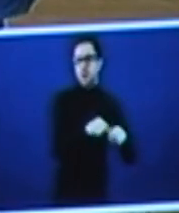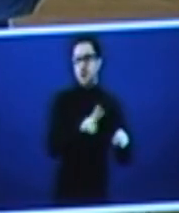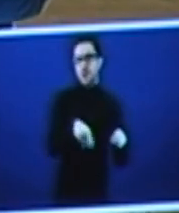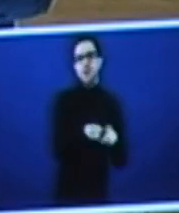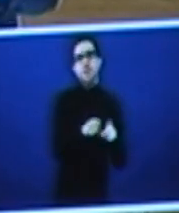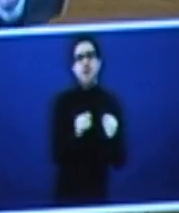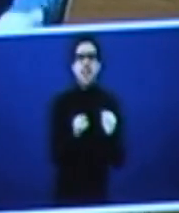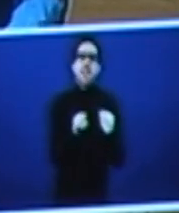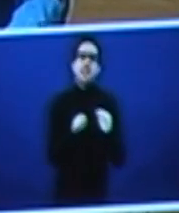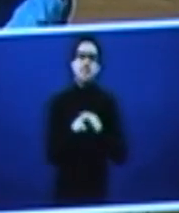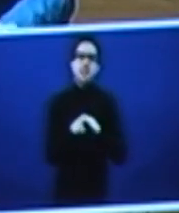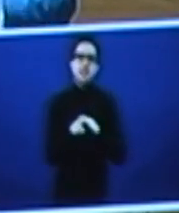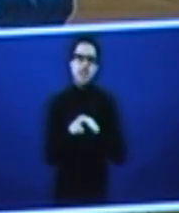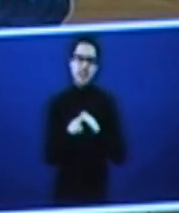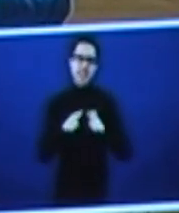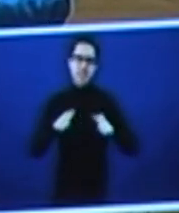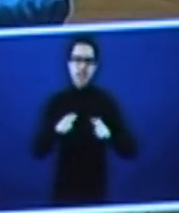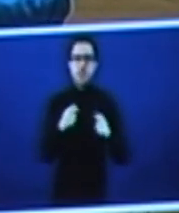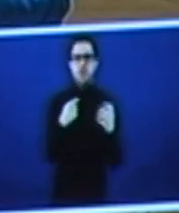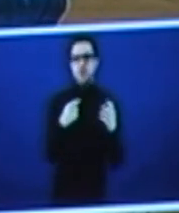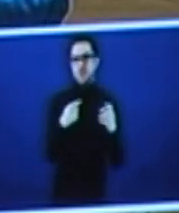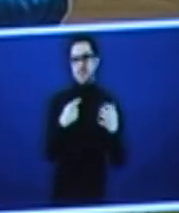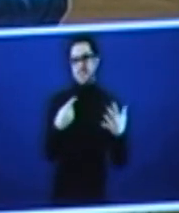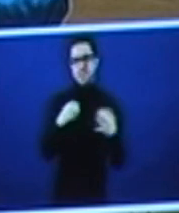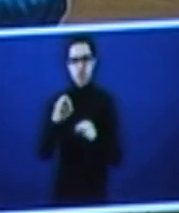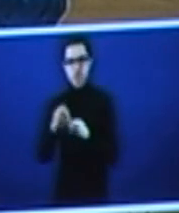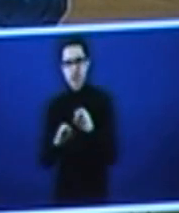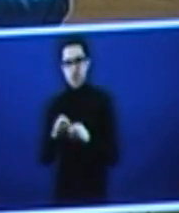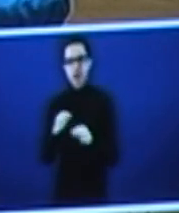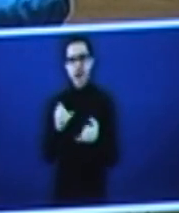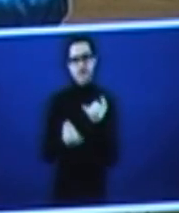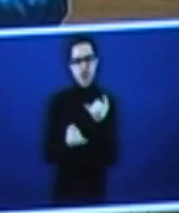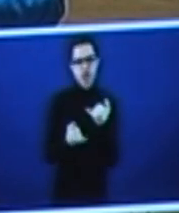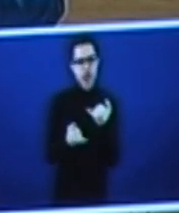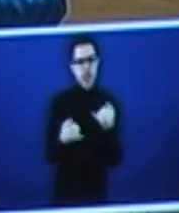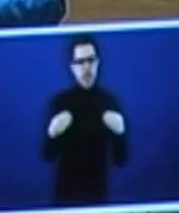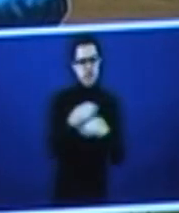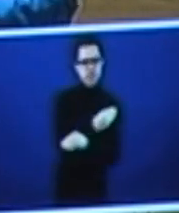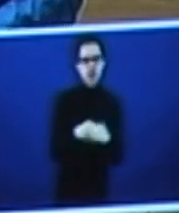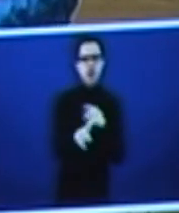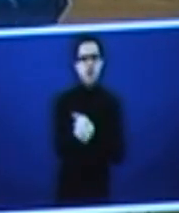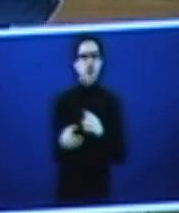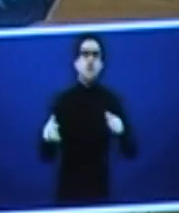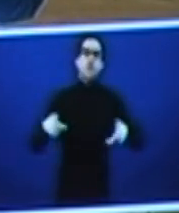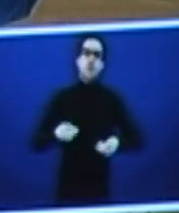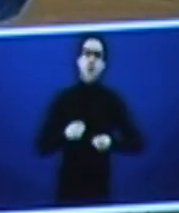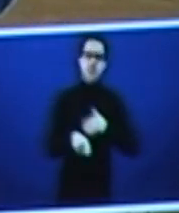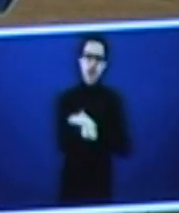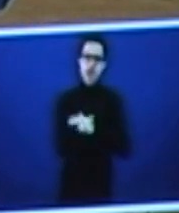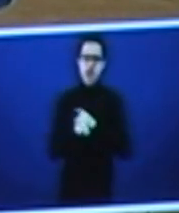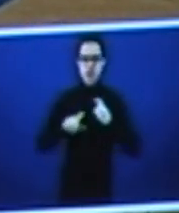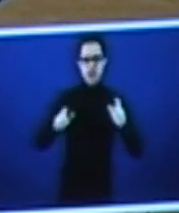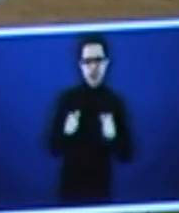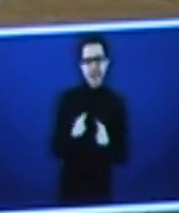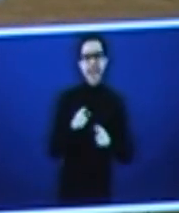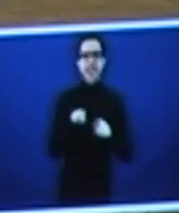resulta que, cando vemos os datos, non só crece, senón que volvemos á recesión cunha disminución do crecemento económico de